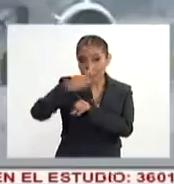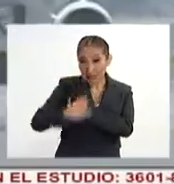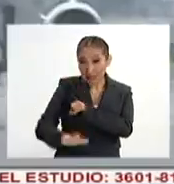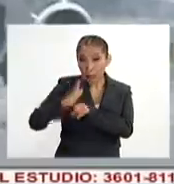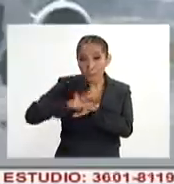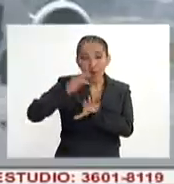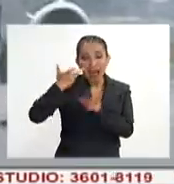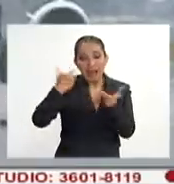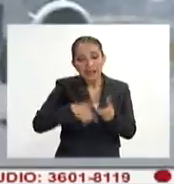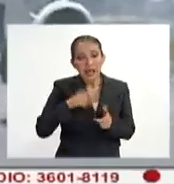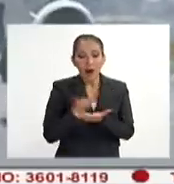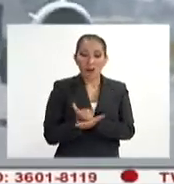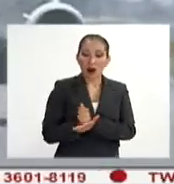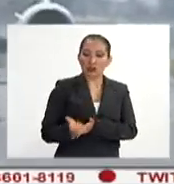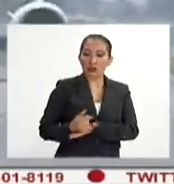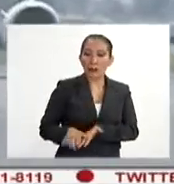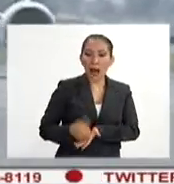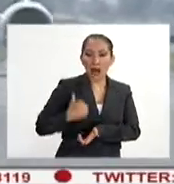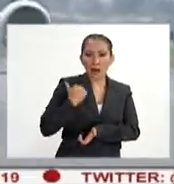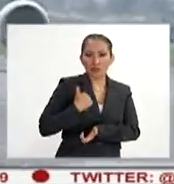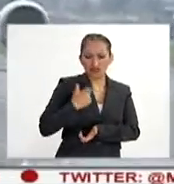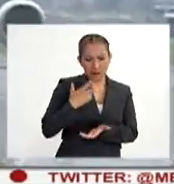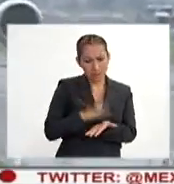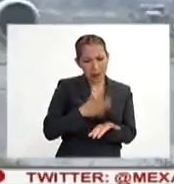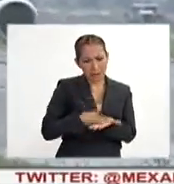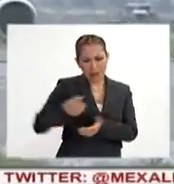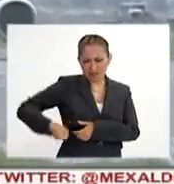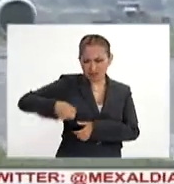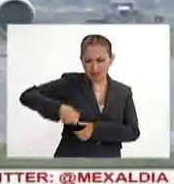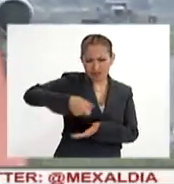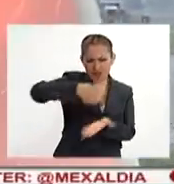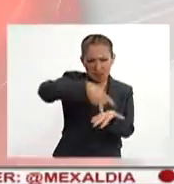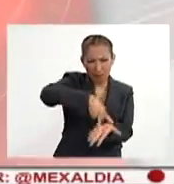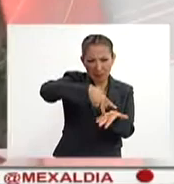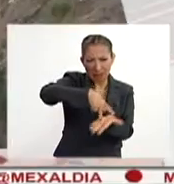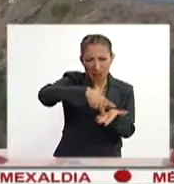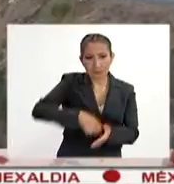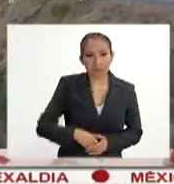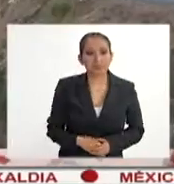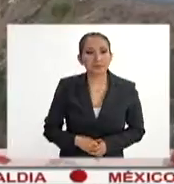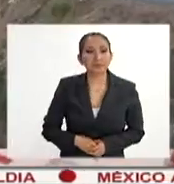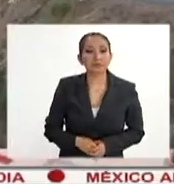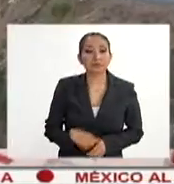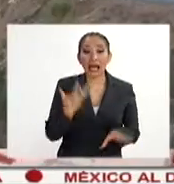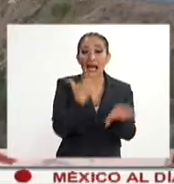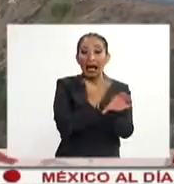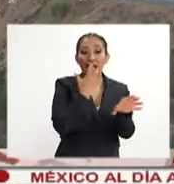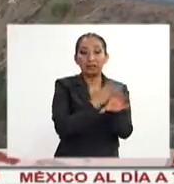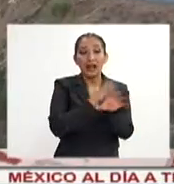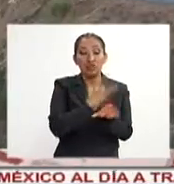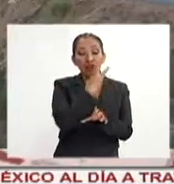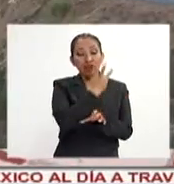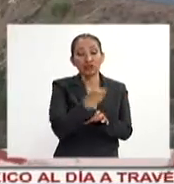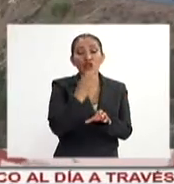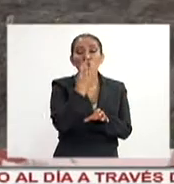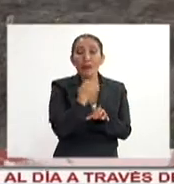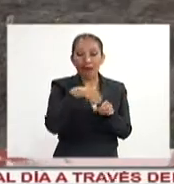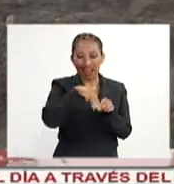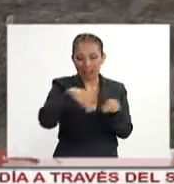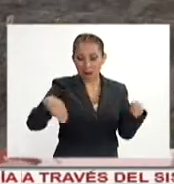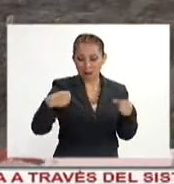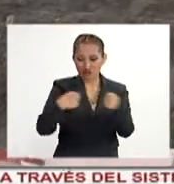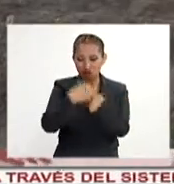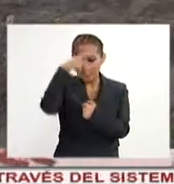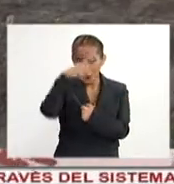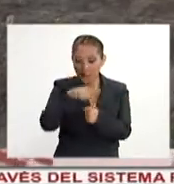internacionales por realizar cobros indebidos en la documentación de equipaje. Estados Unidos dejará 209 kilómetros de la